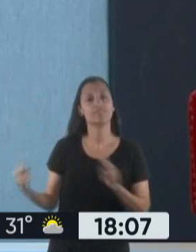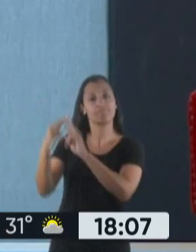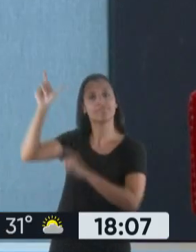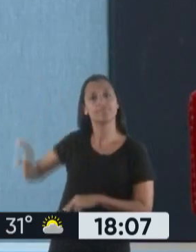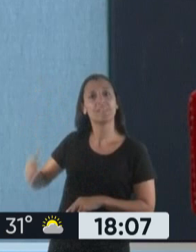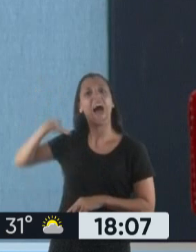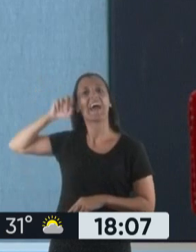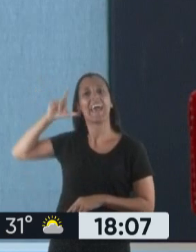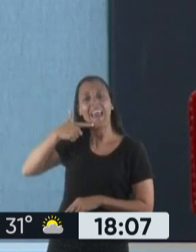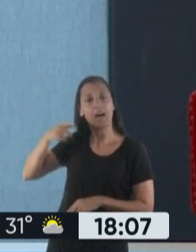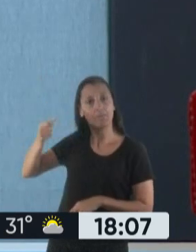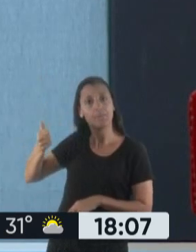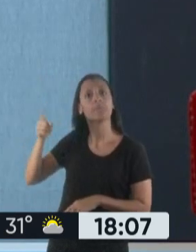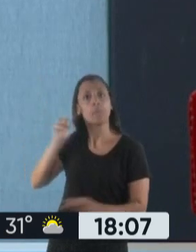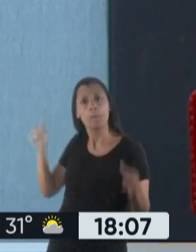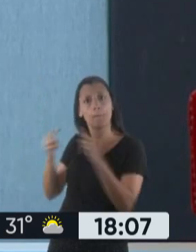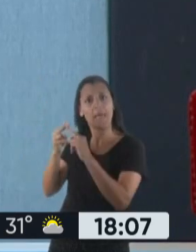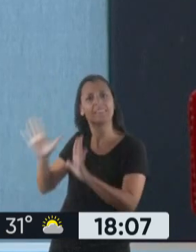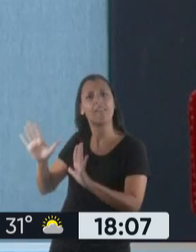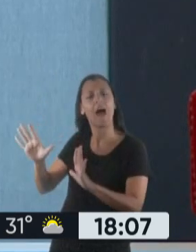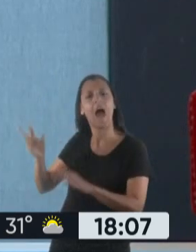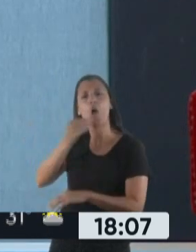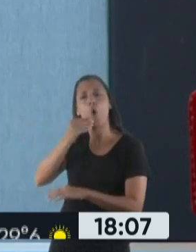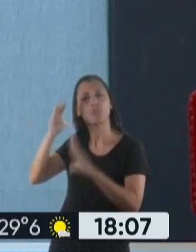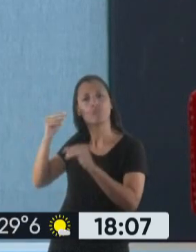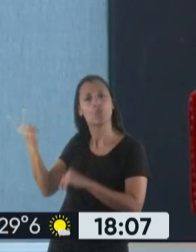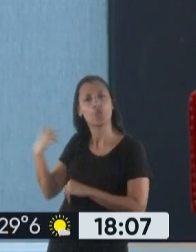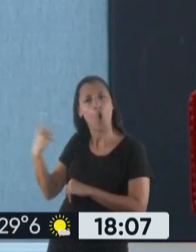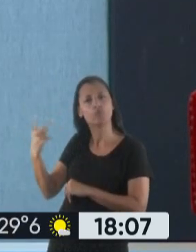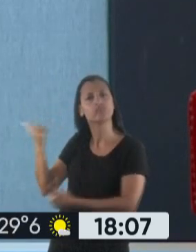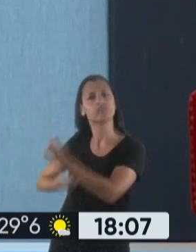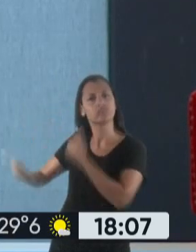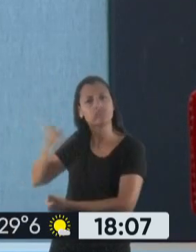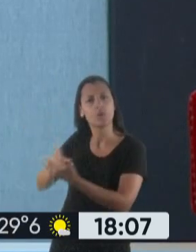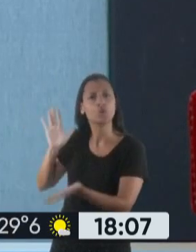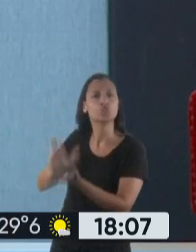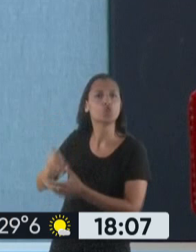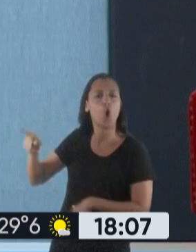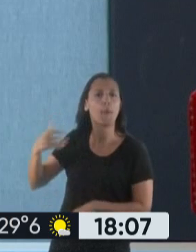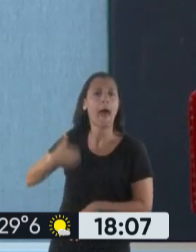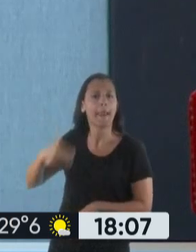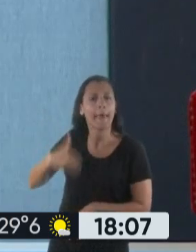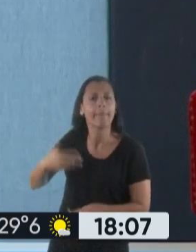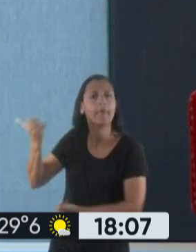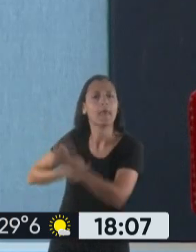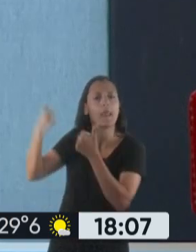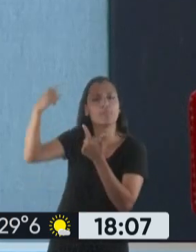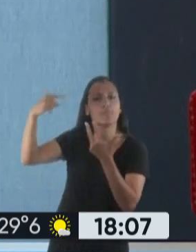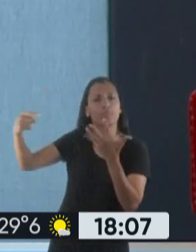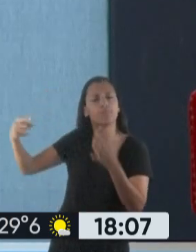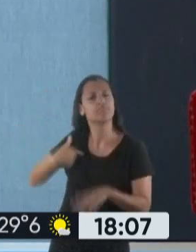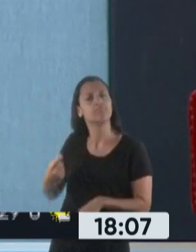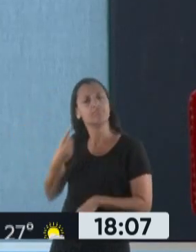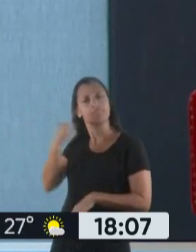Merkel, estábamos cenando y me hablaba mucho de la Argentina y me daba cuenta yo que ya estaba como